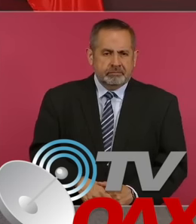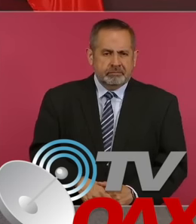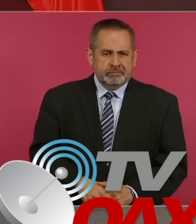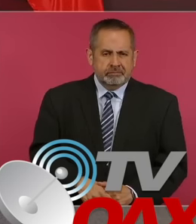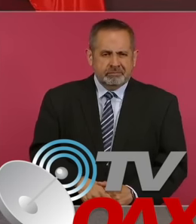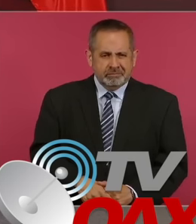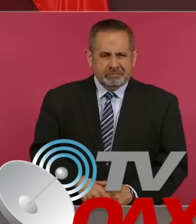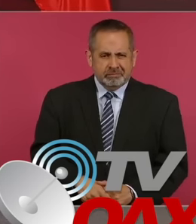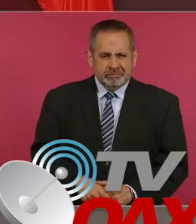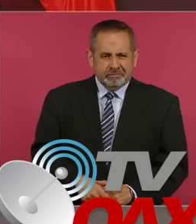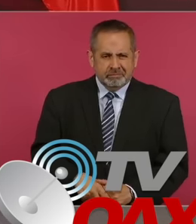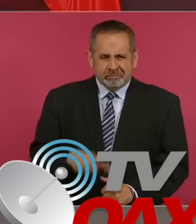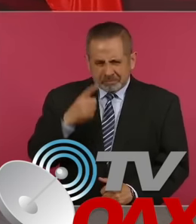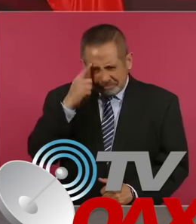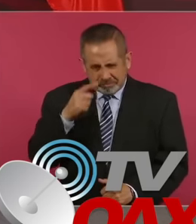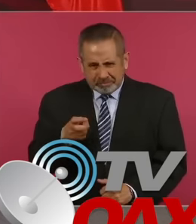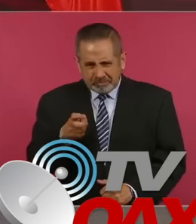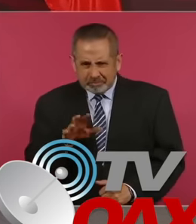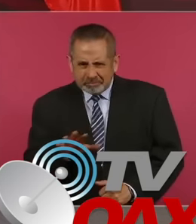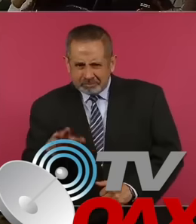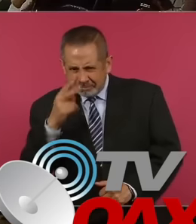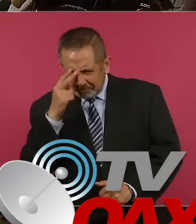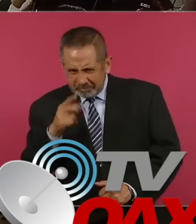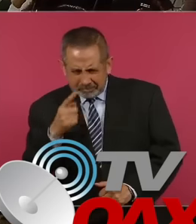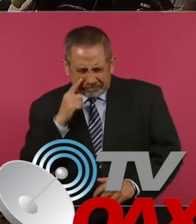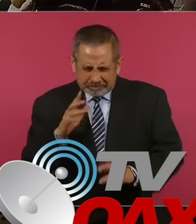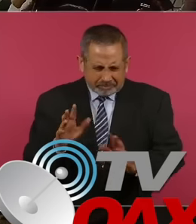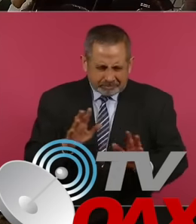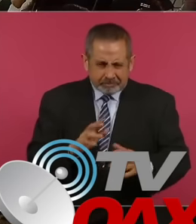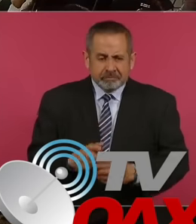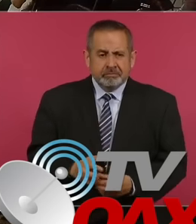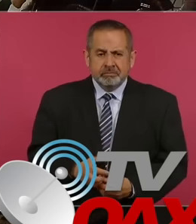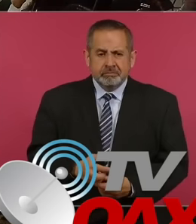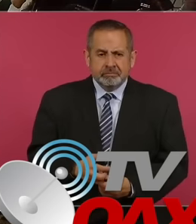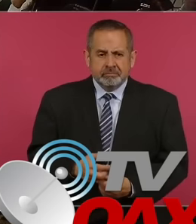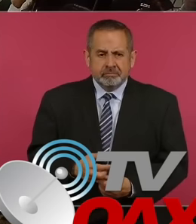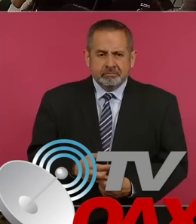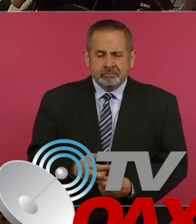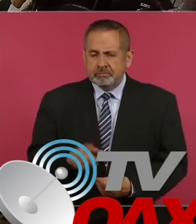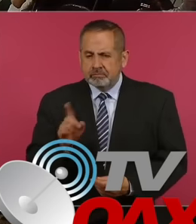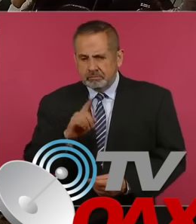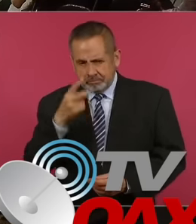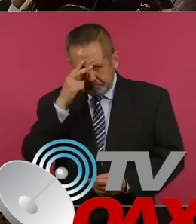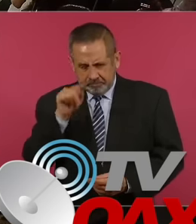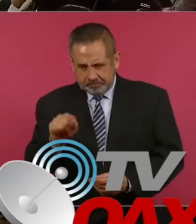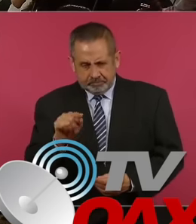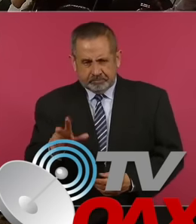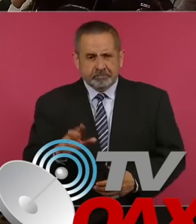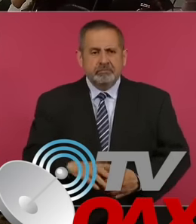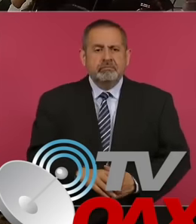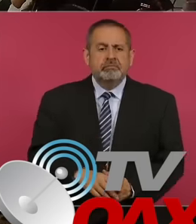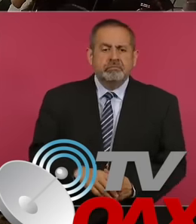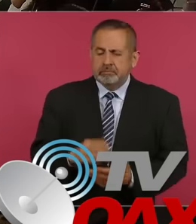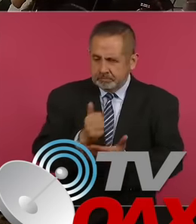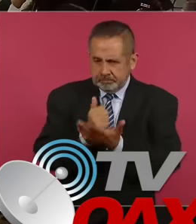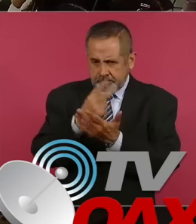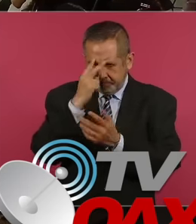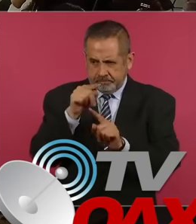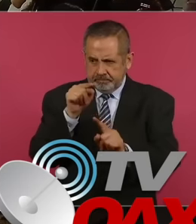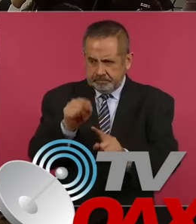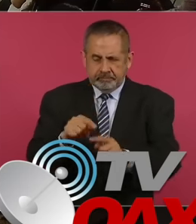este es México, creo. A ver, a ver, a ver, a ver. No, México es aquí. Es de Ciudad de